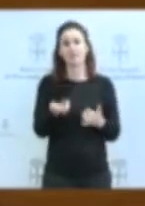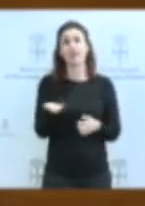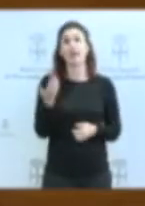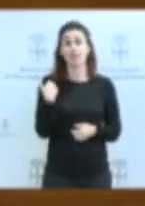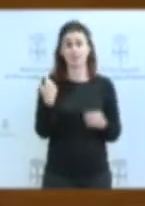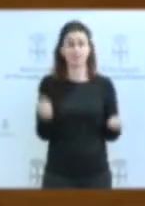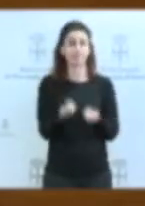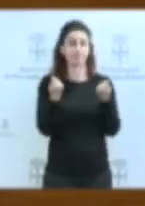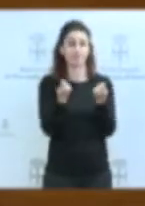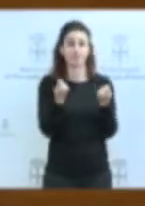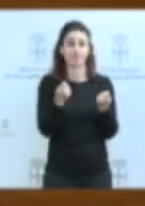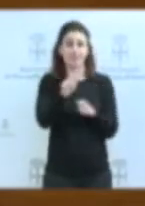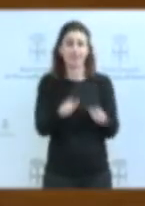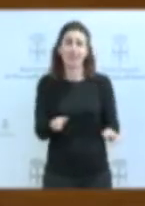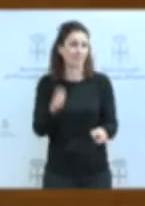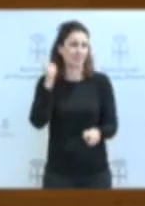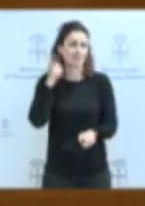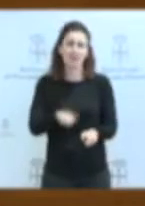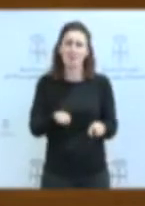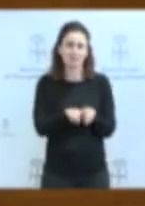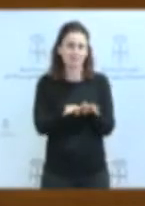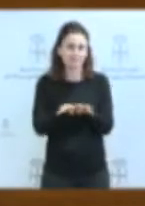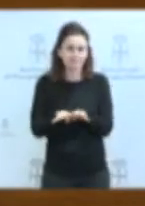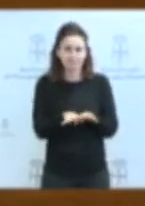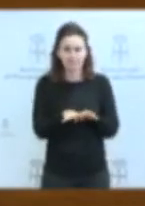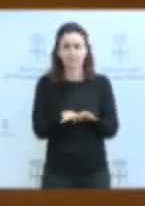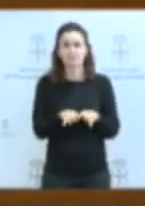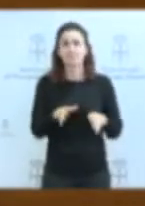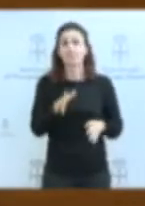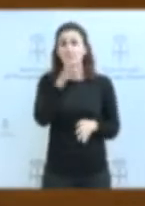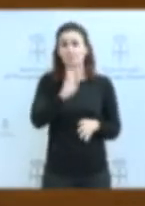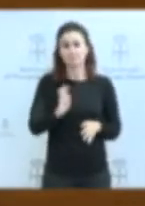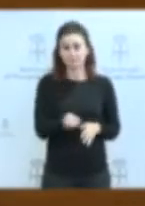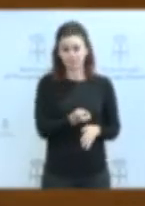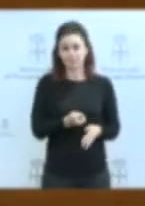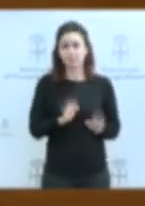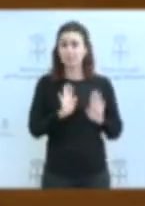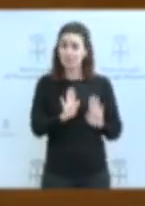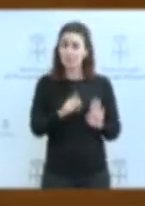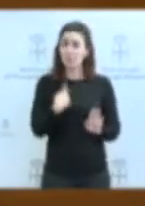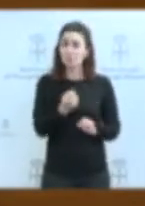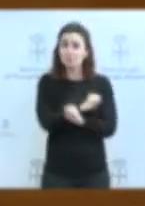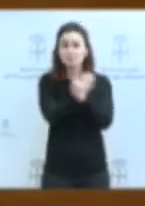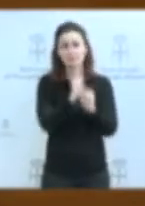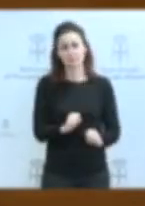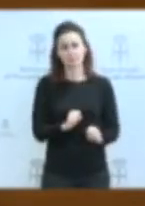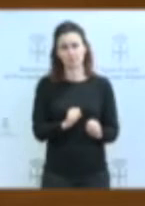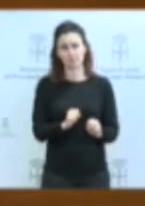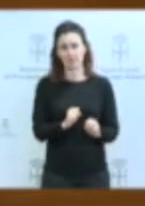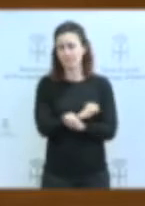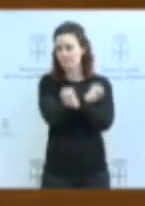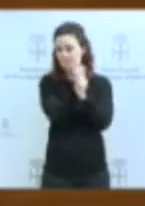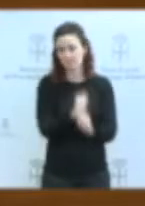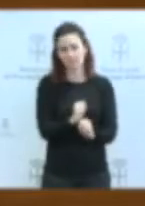despierta, por diferentes motivos. Sin embargo, no hemos sido capaces de descifrar, y lo hemos intentado, para qué o por